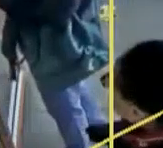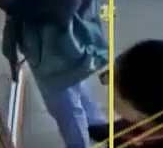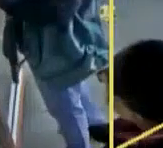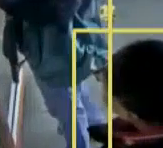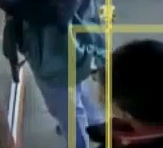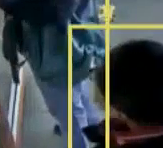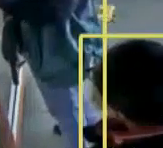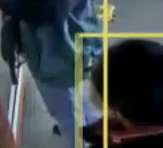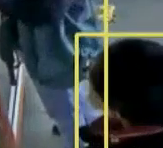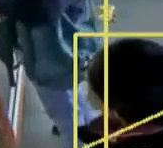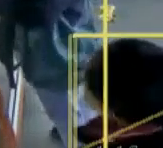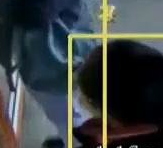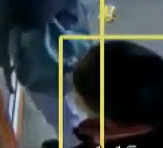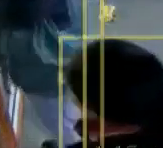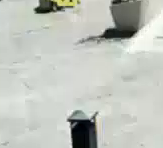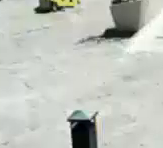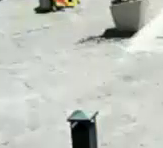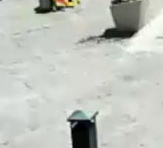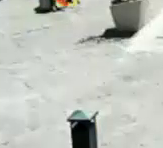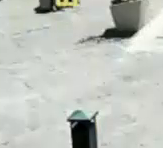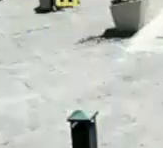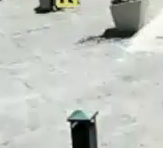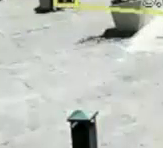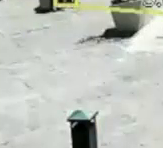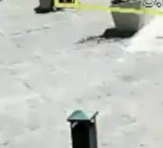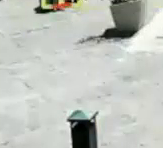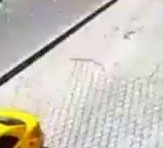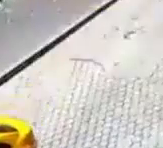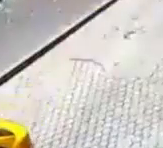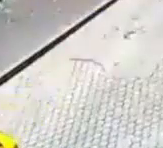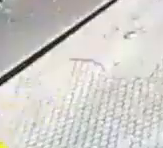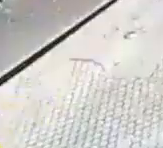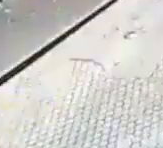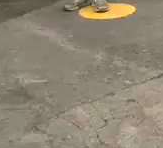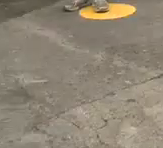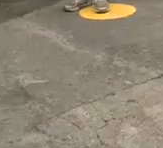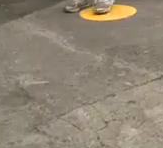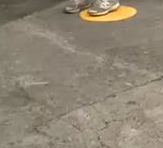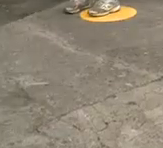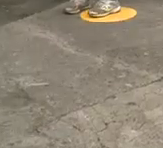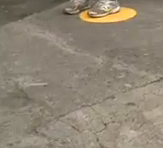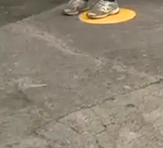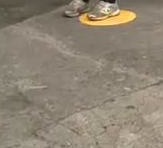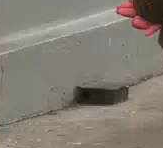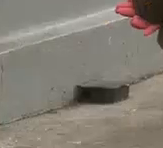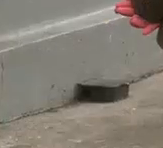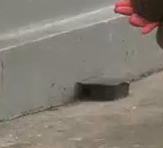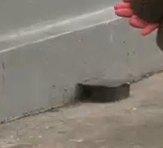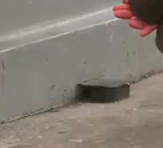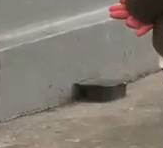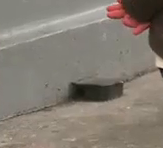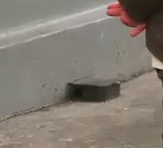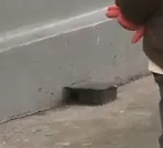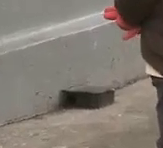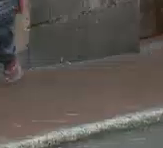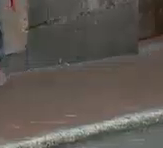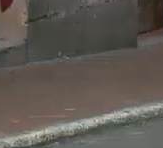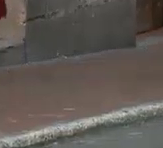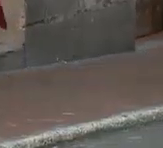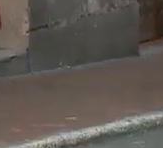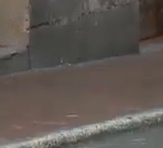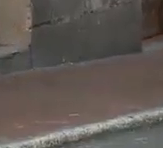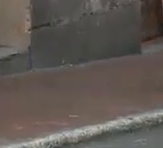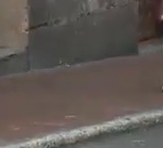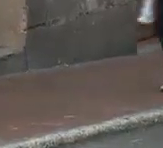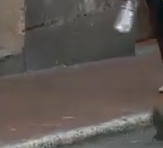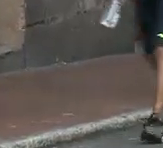Ahora protegerte del COVID-19 depende de tus acciones. Es importante mantener distanciamiento social en